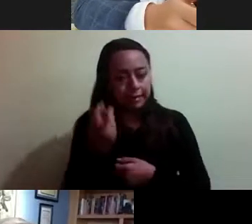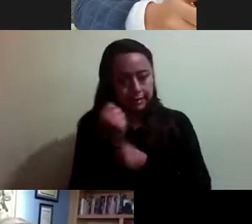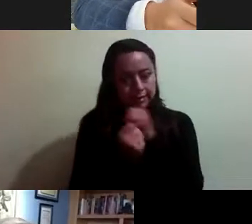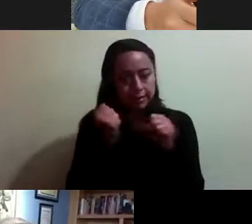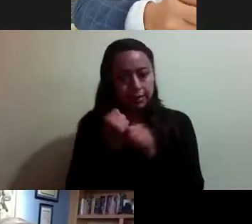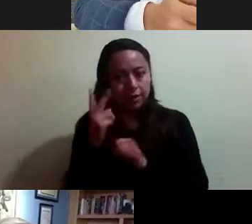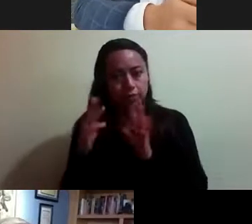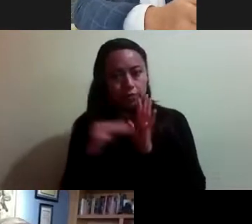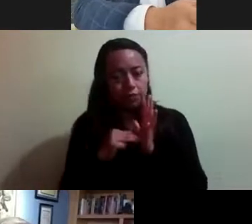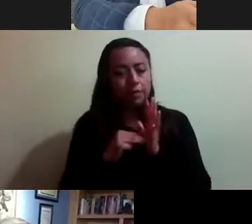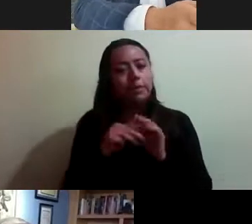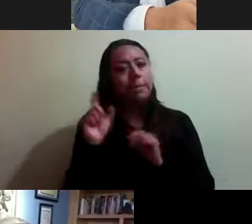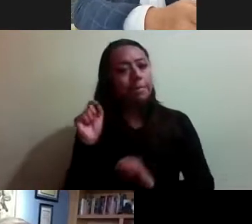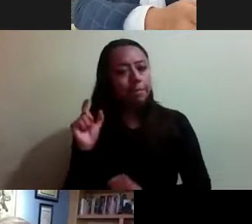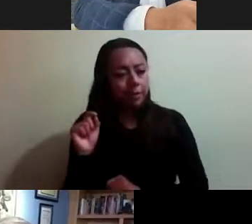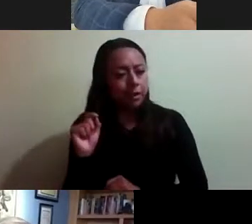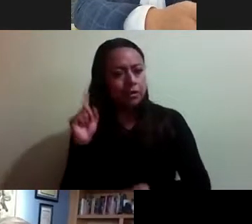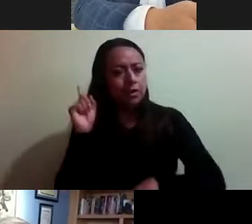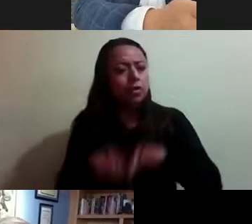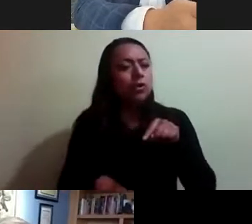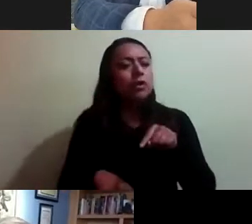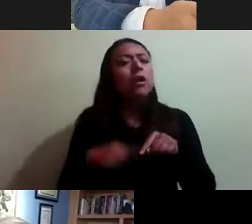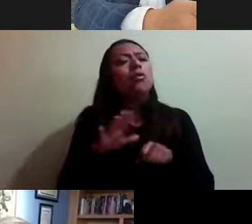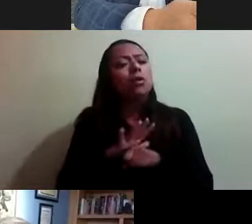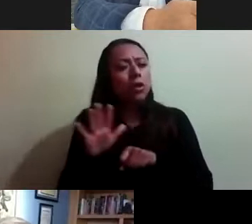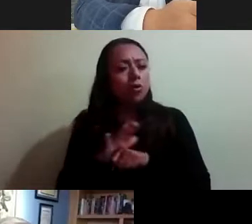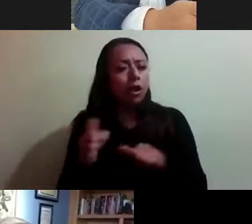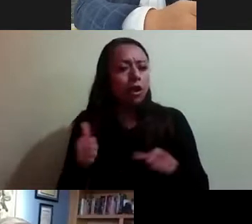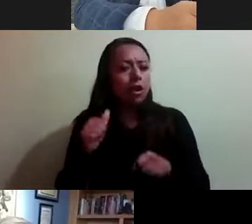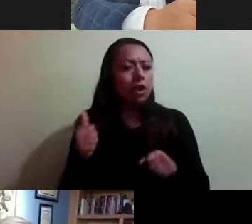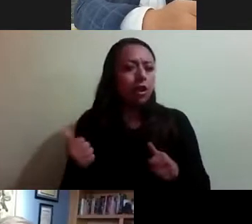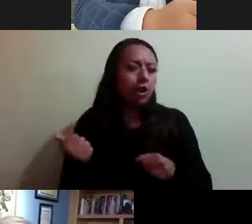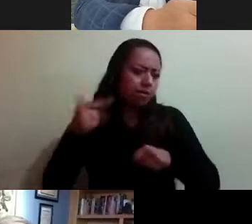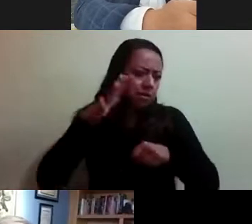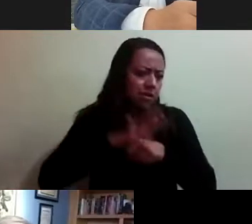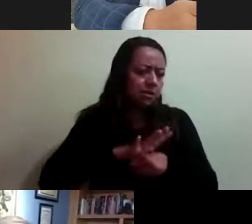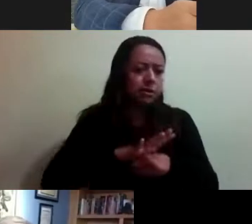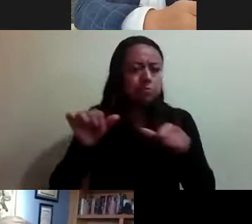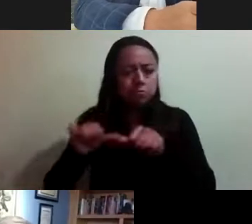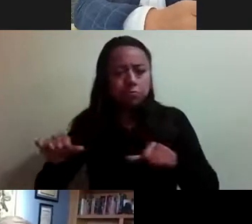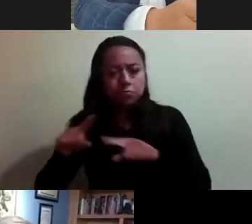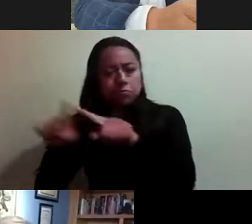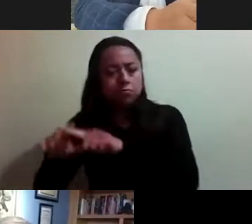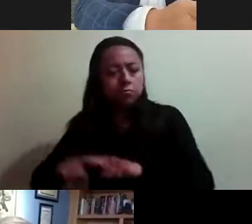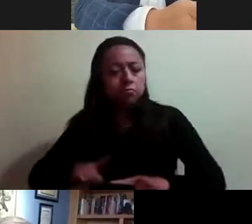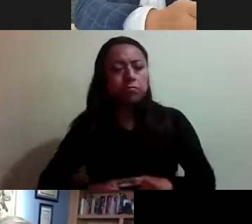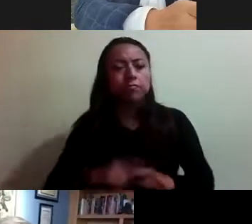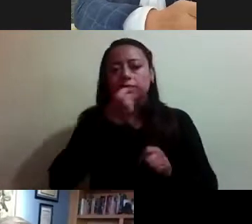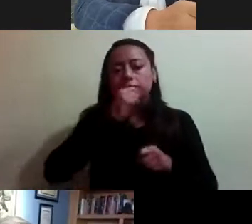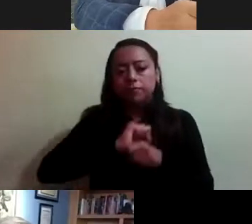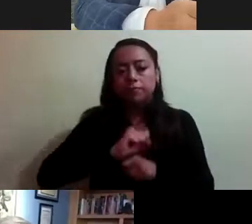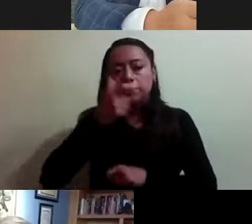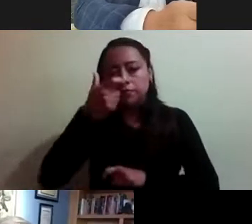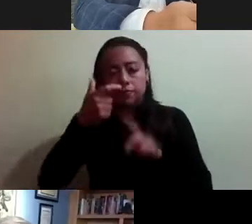y que han sido descontados de las administraciones que la Secretaría de Finanzas